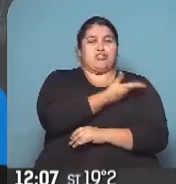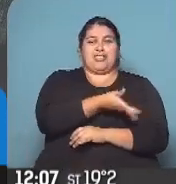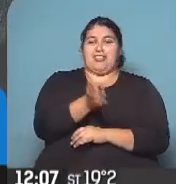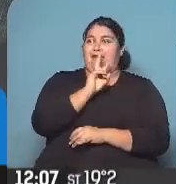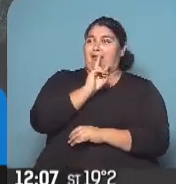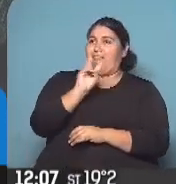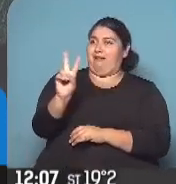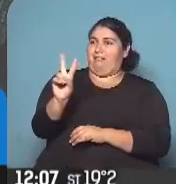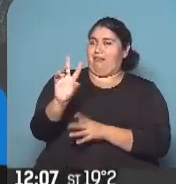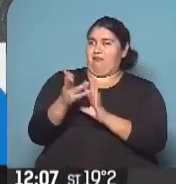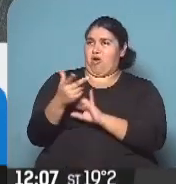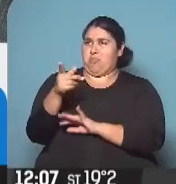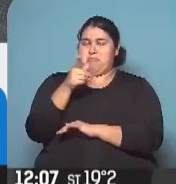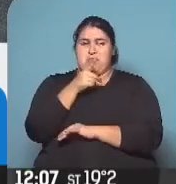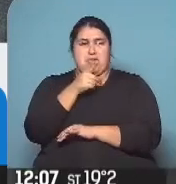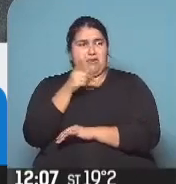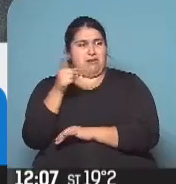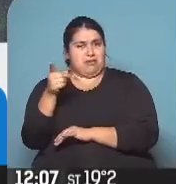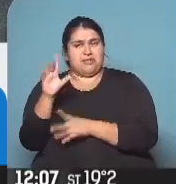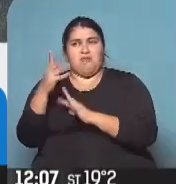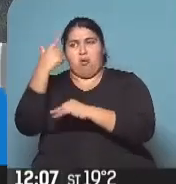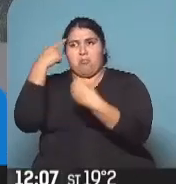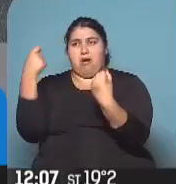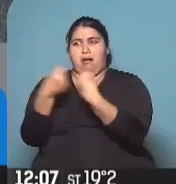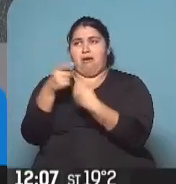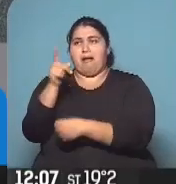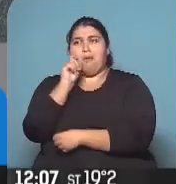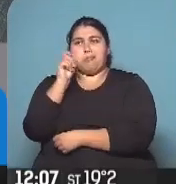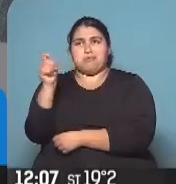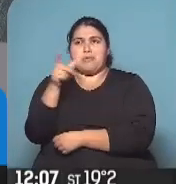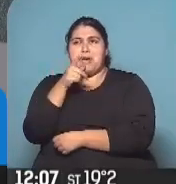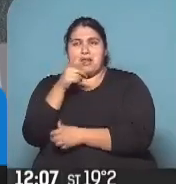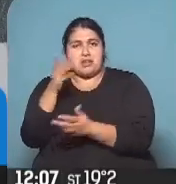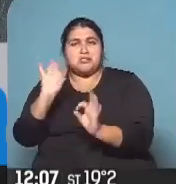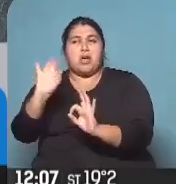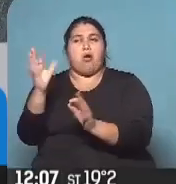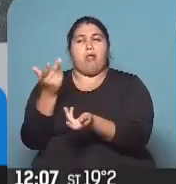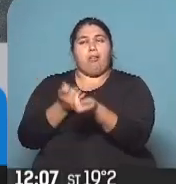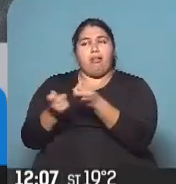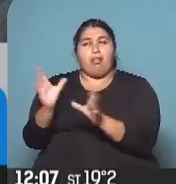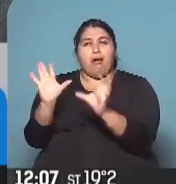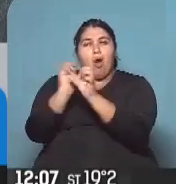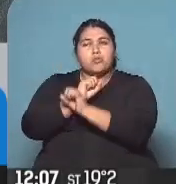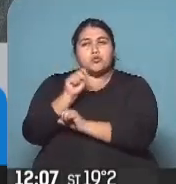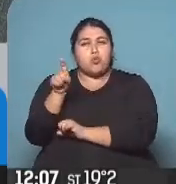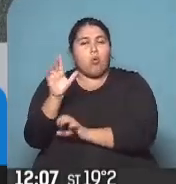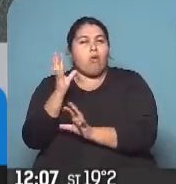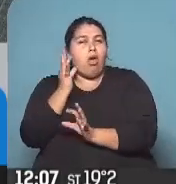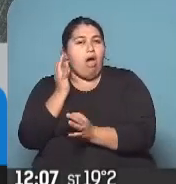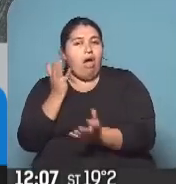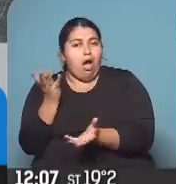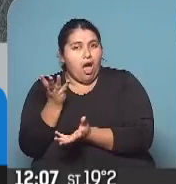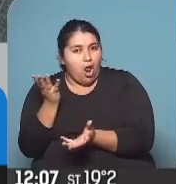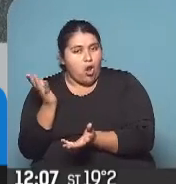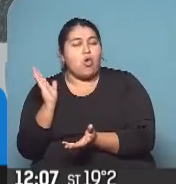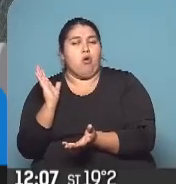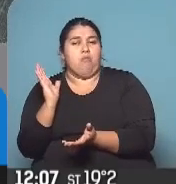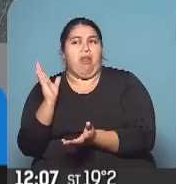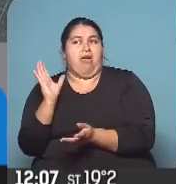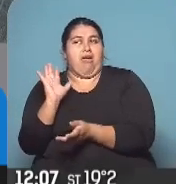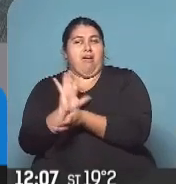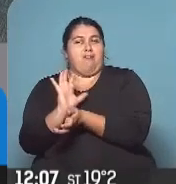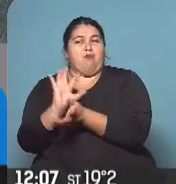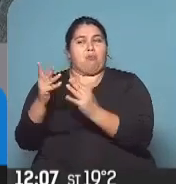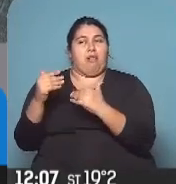como eventualmente un pacto de impunidad o una maniobra oscura por parte de la Corte Suprema de Justicia para evitar el juzgamiento o el